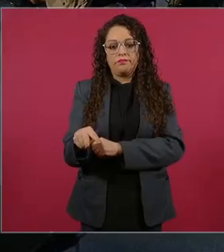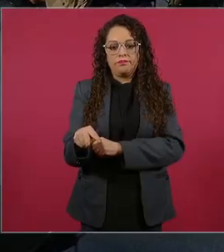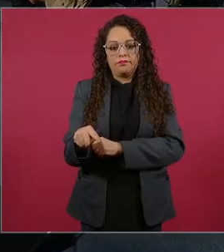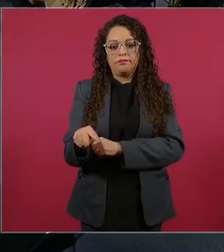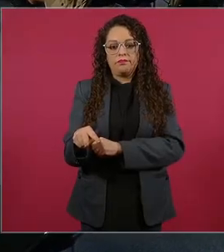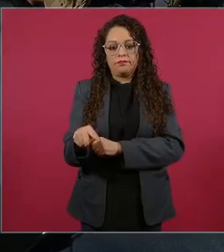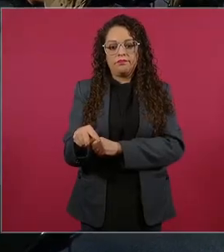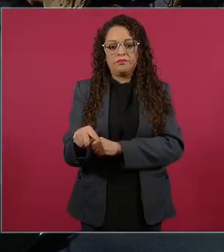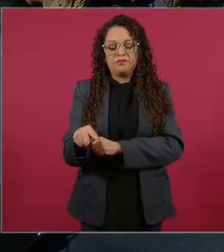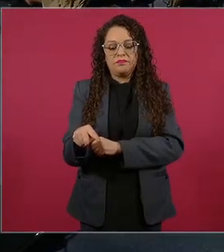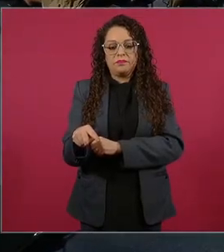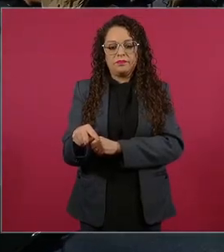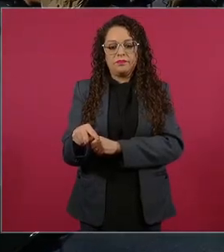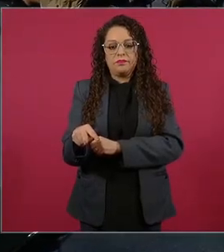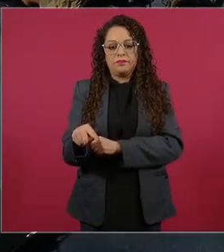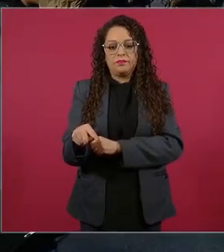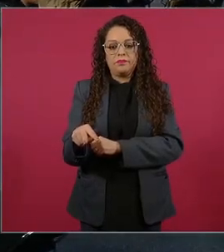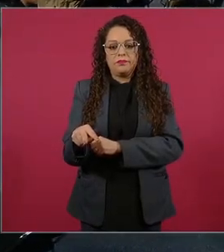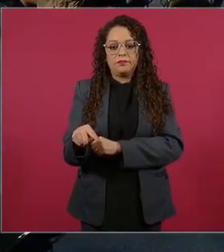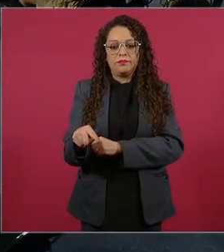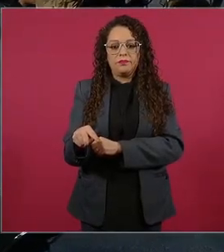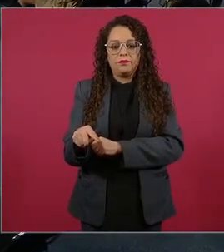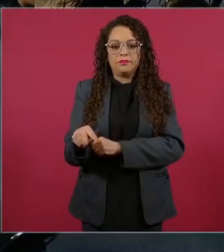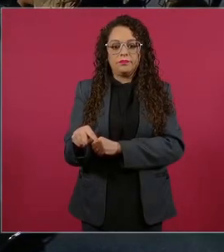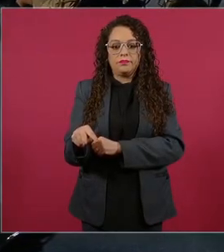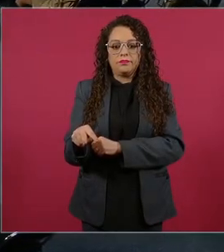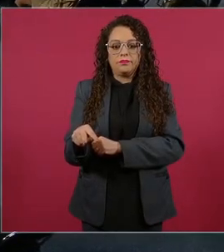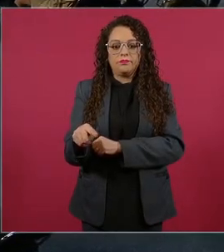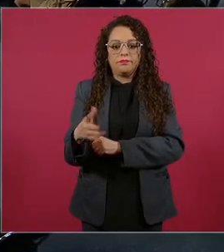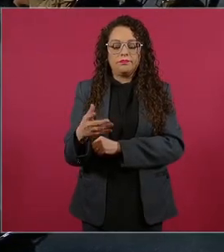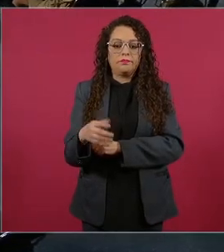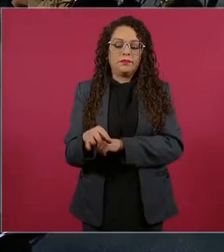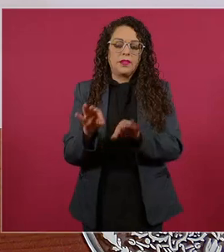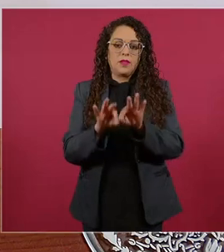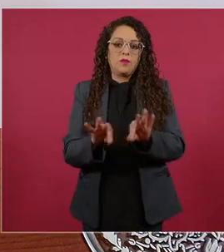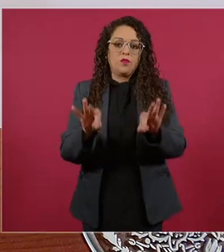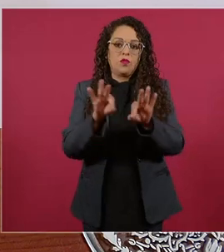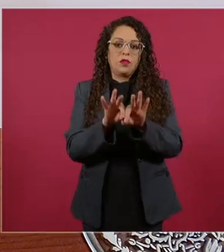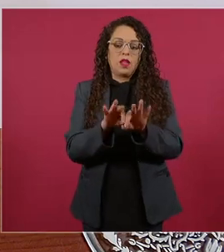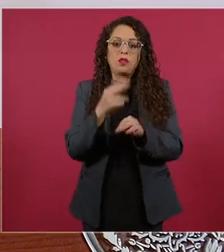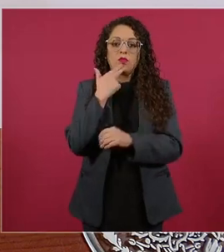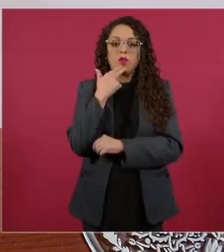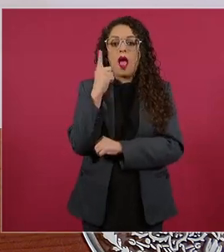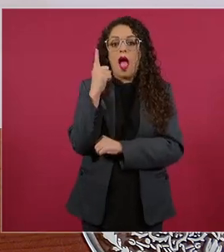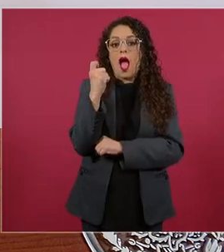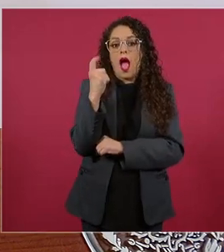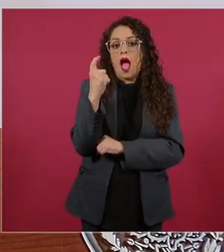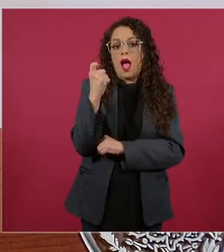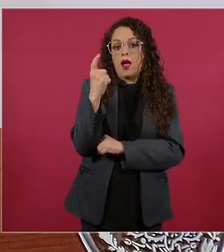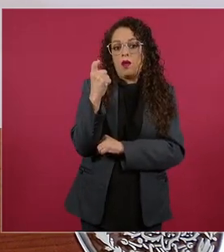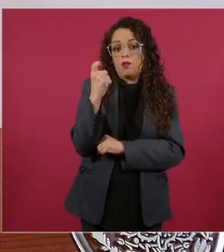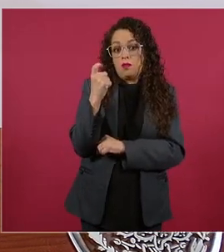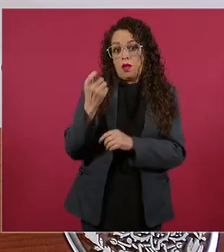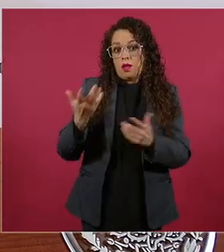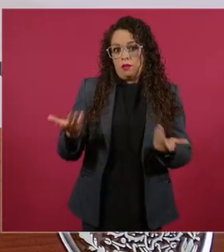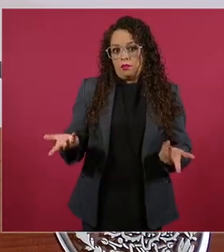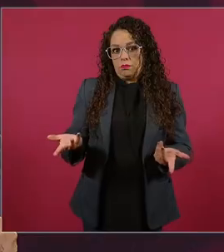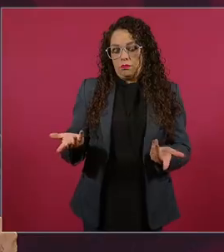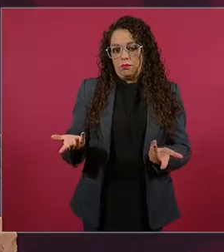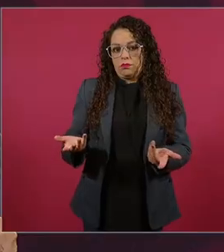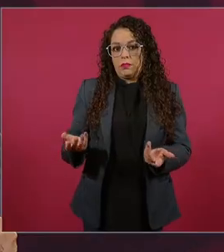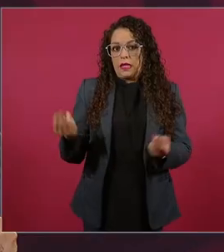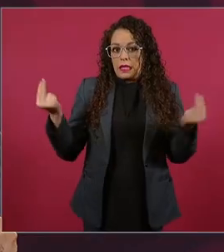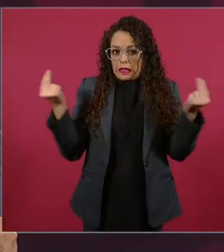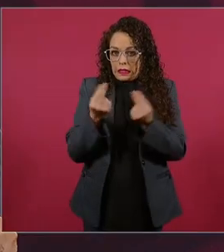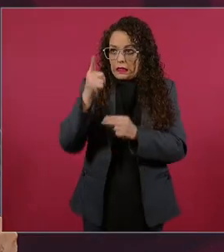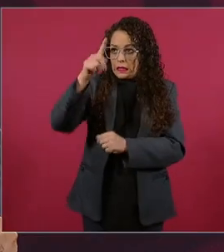El agua que debe de utilizarse para el desarrollo de Hidalgo, porque algunos piensan que